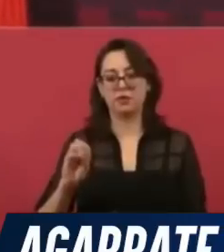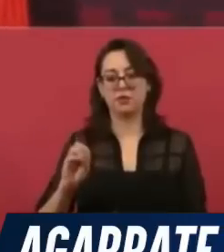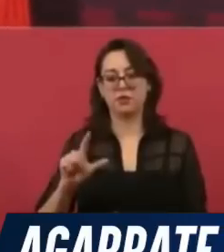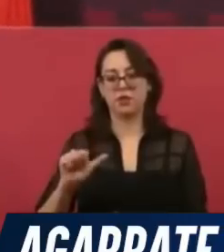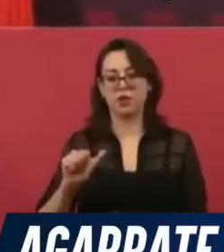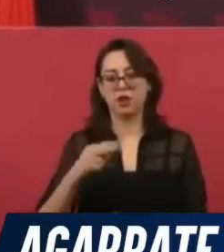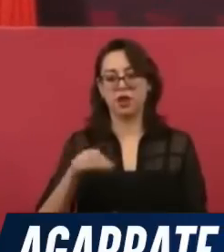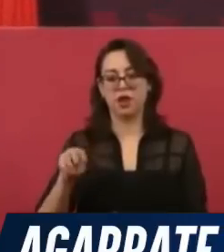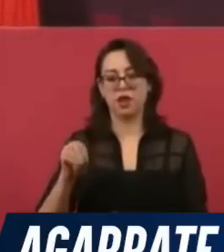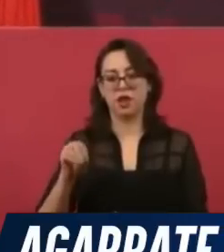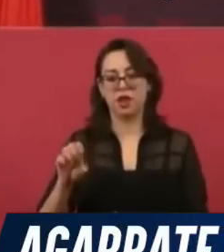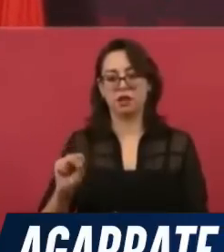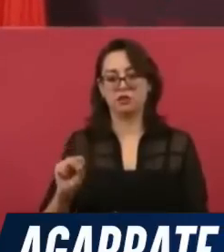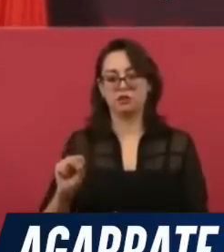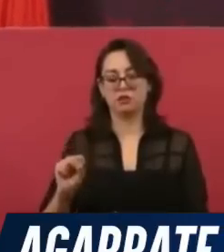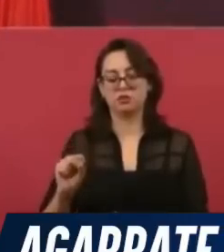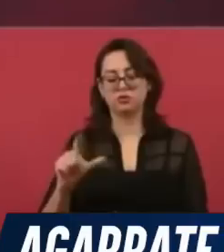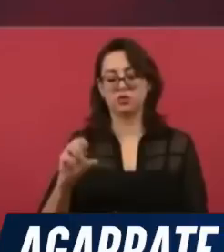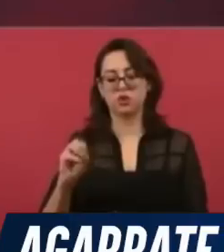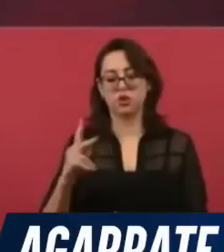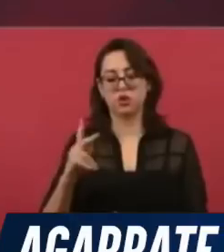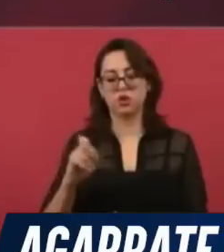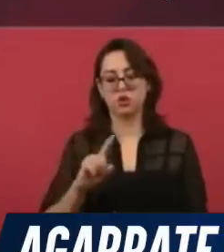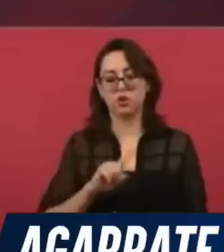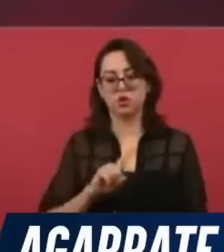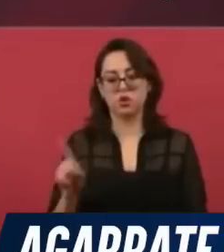va a ser el próximo